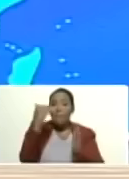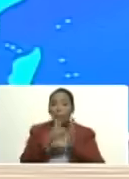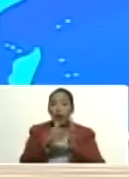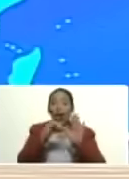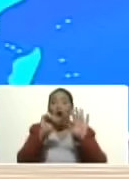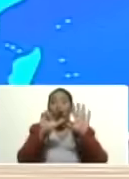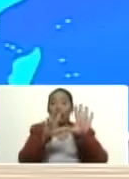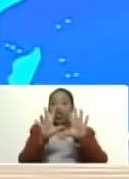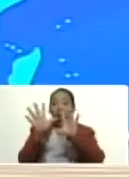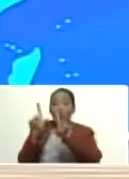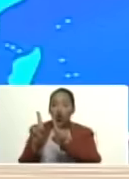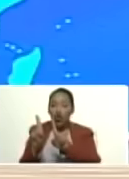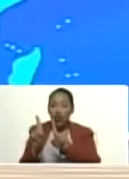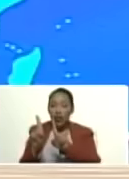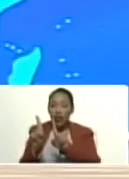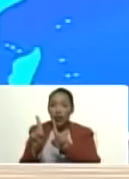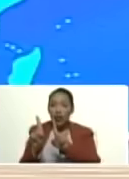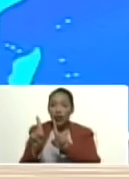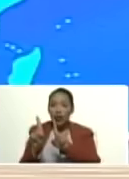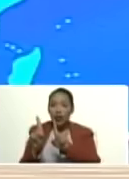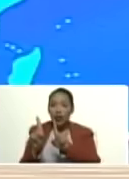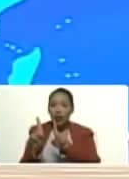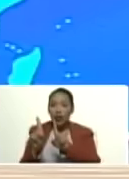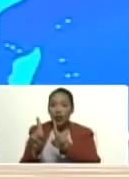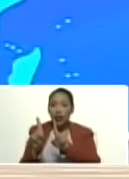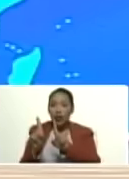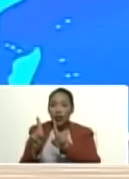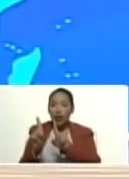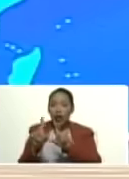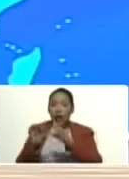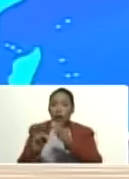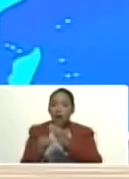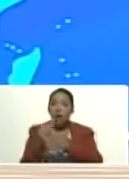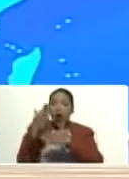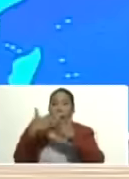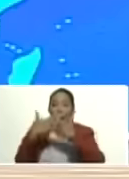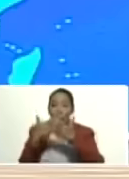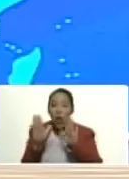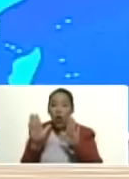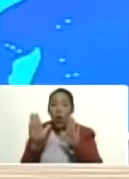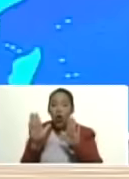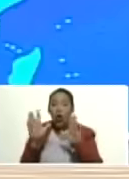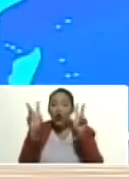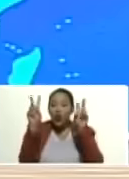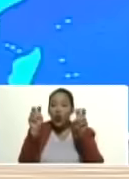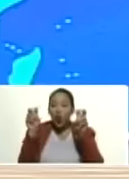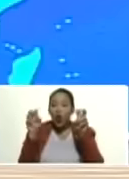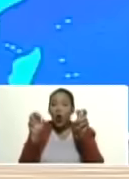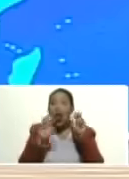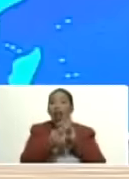1811, y la fundación de la República.